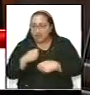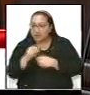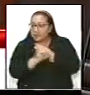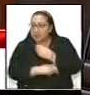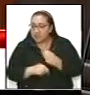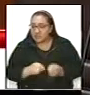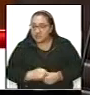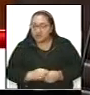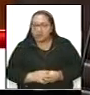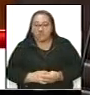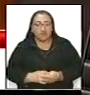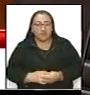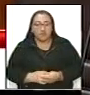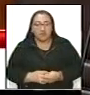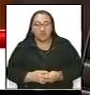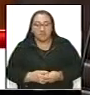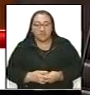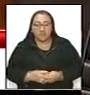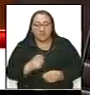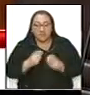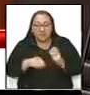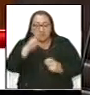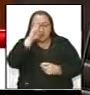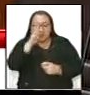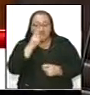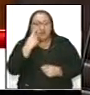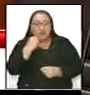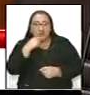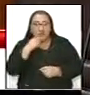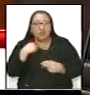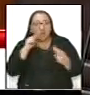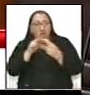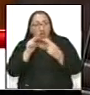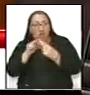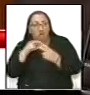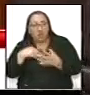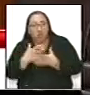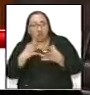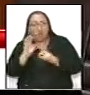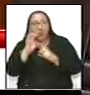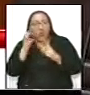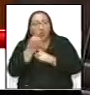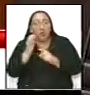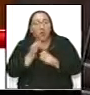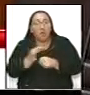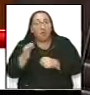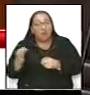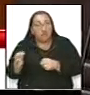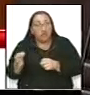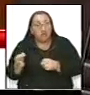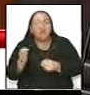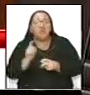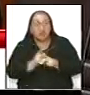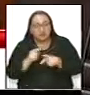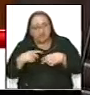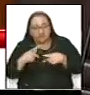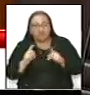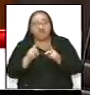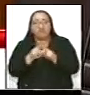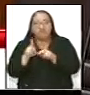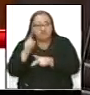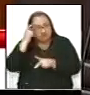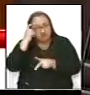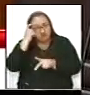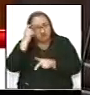país, nos permite como peruanos y peruanas conocer nuestra riqueza cultural y nos permite también